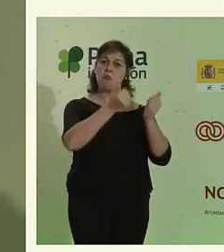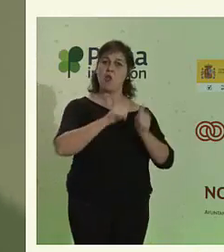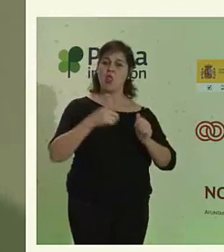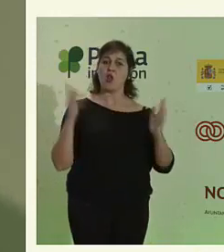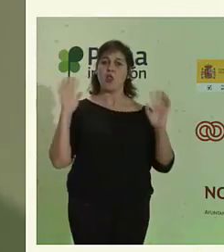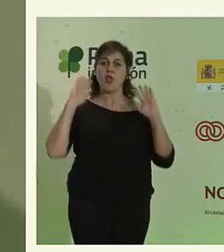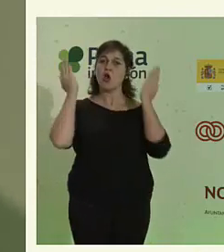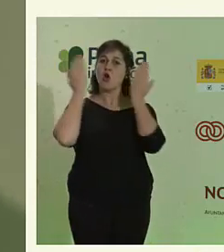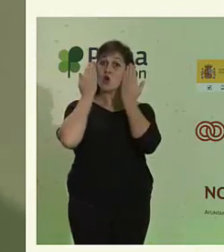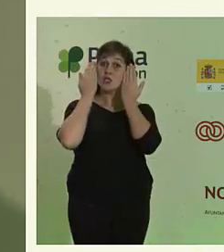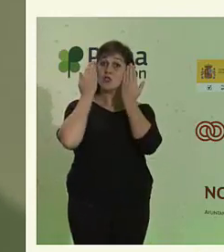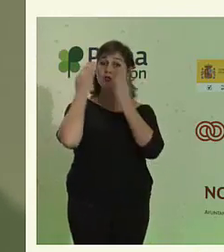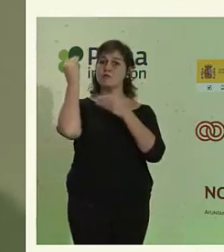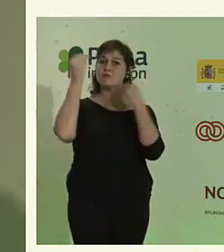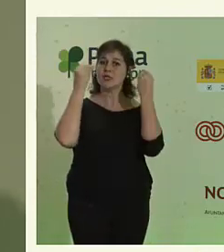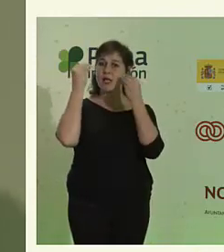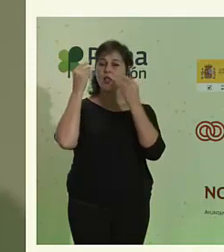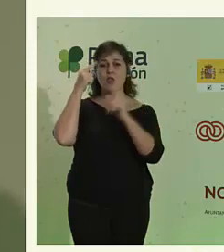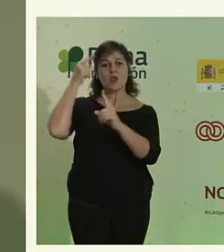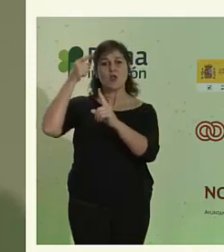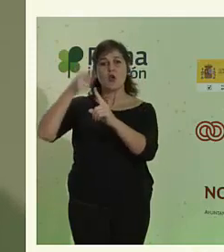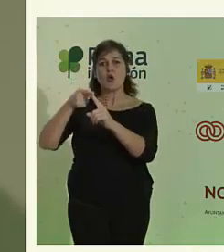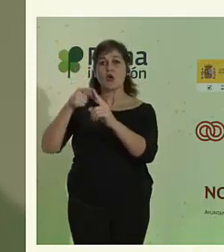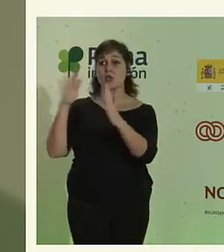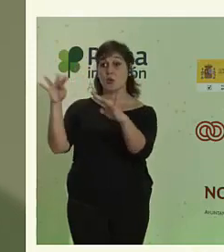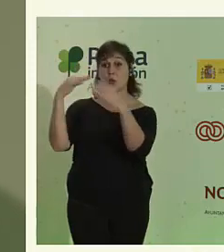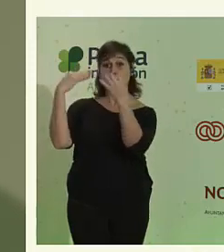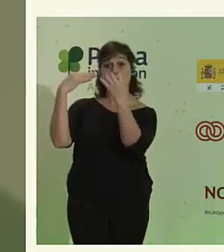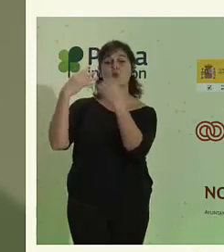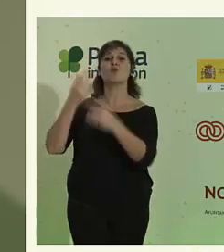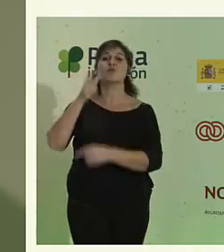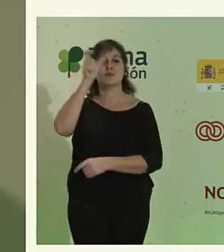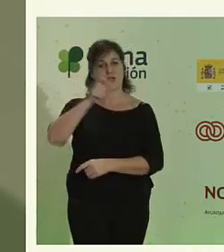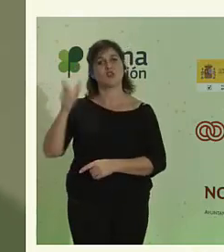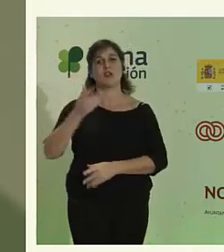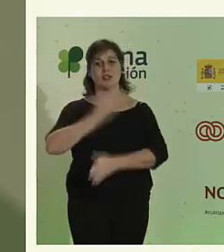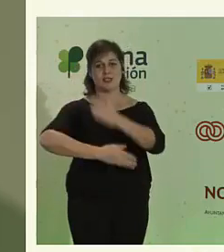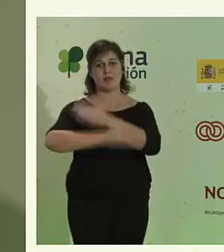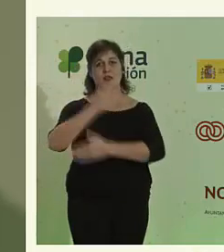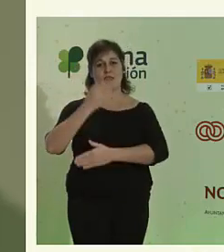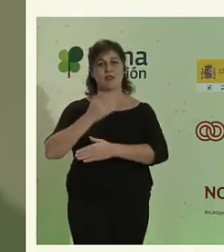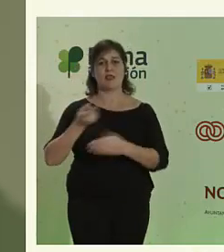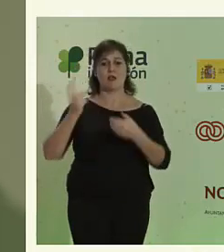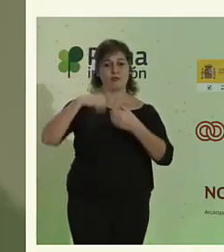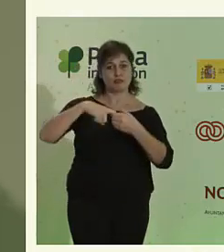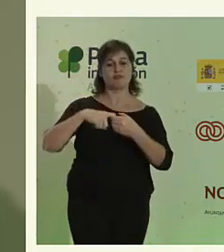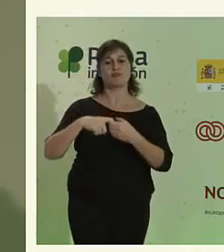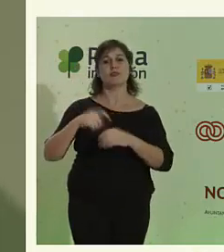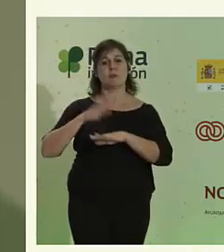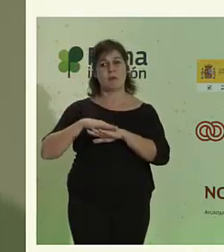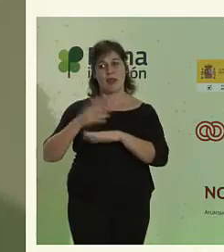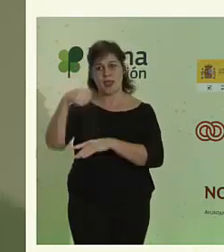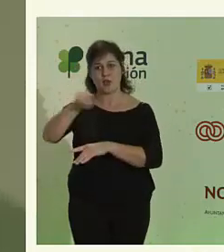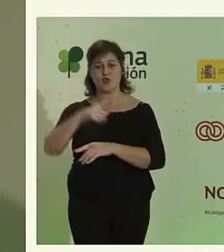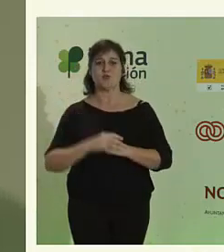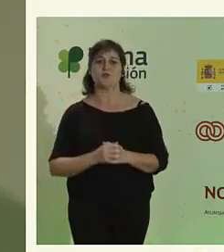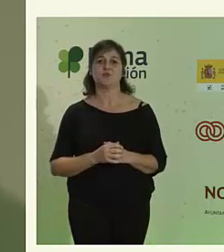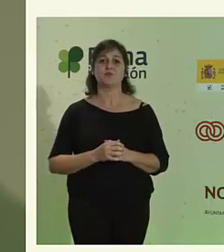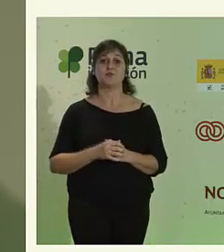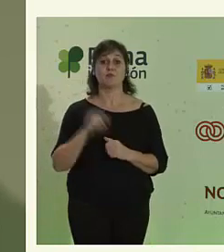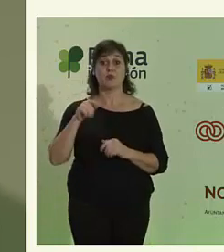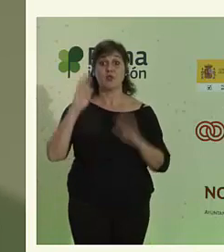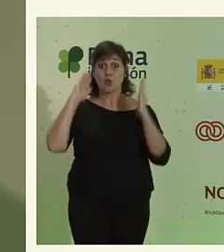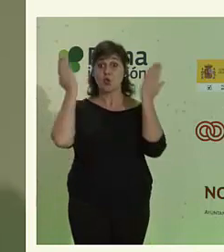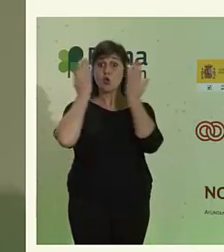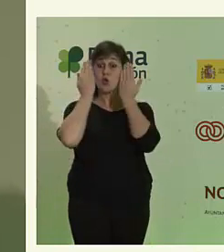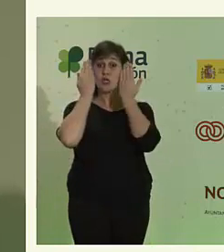congresos, pensado y dirigido por y para las personas con discapacidad. En estos